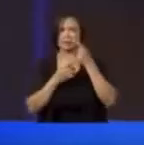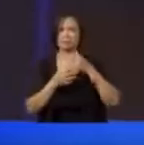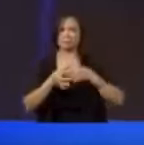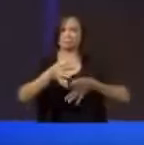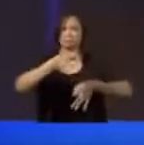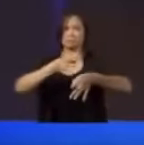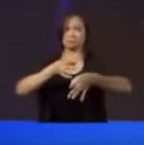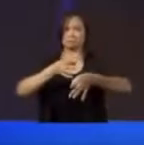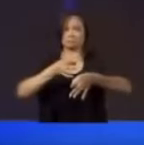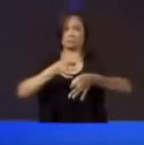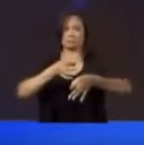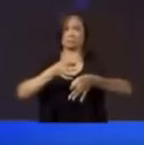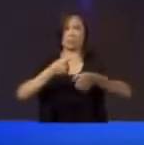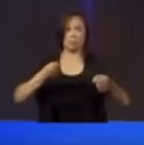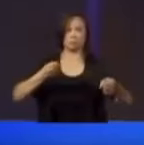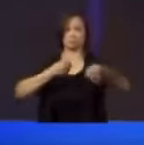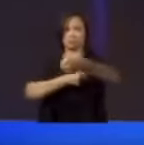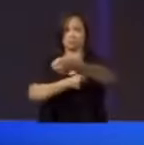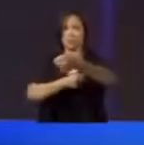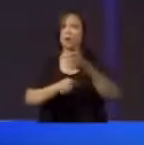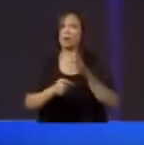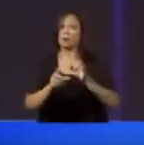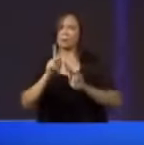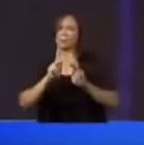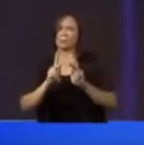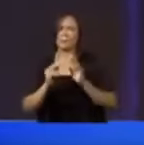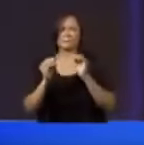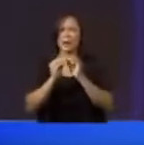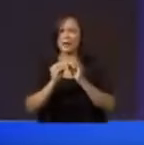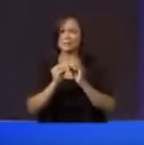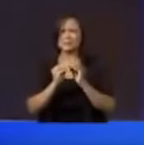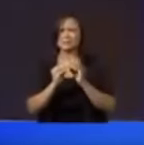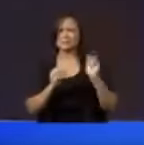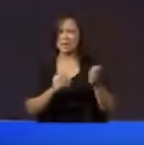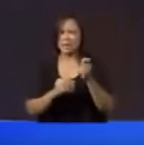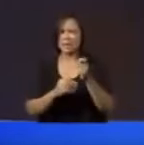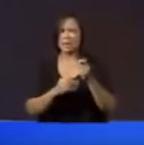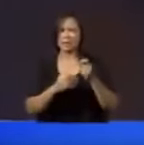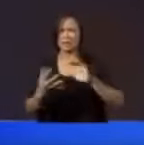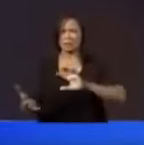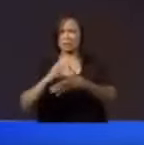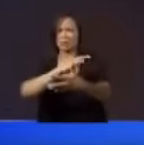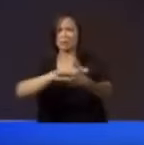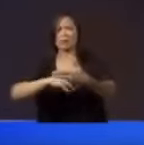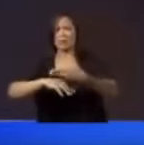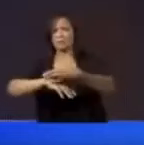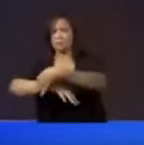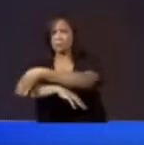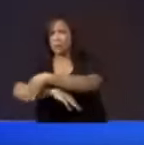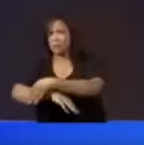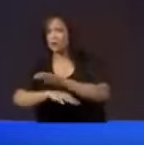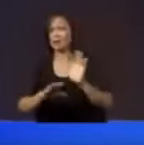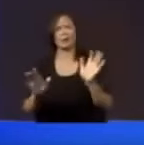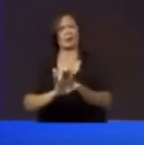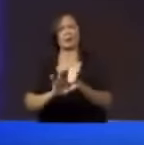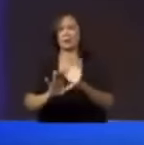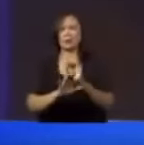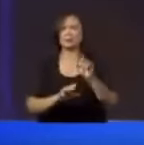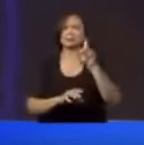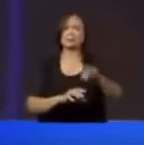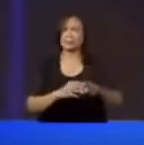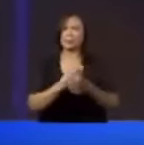del pueblo dominicano que ya no aguanta más delincuencia y caos en nuestras fronteras. Tenemos que garantizar